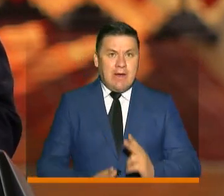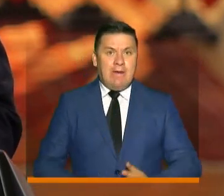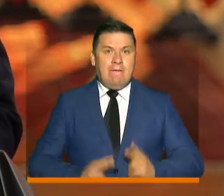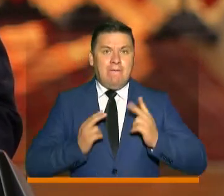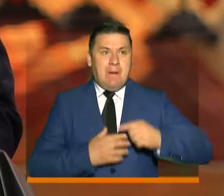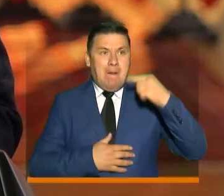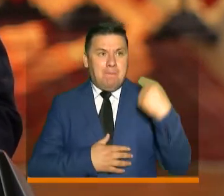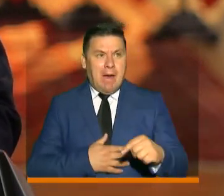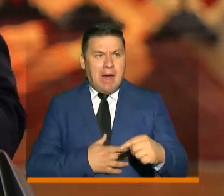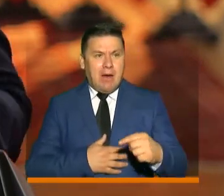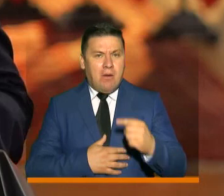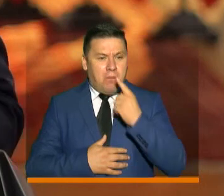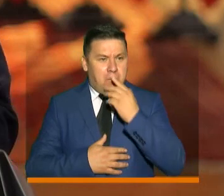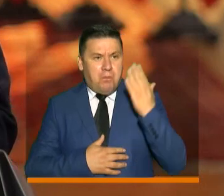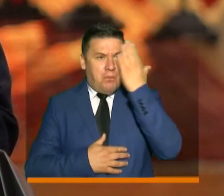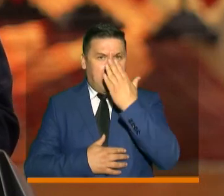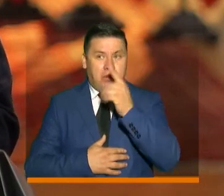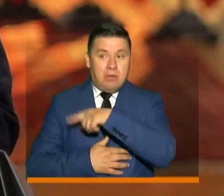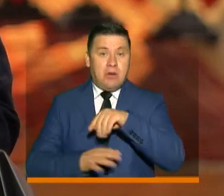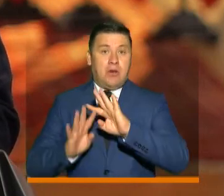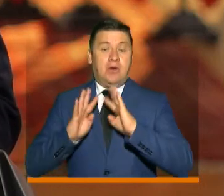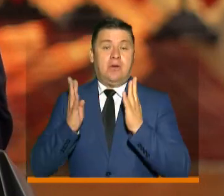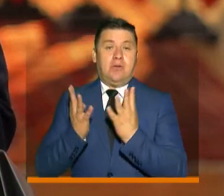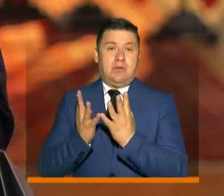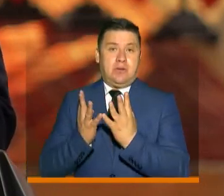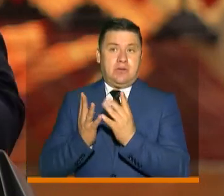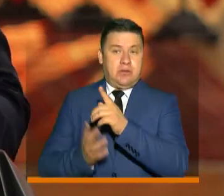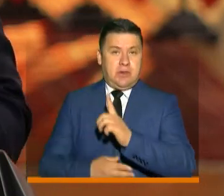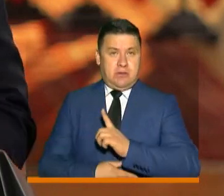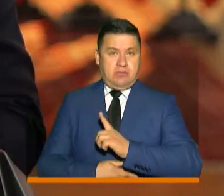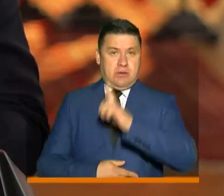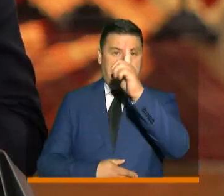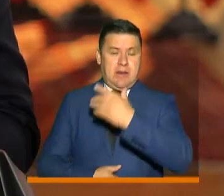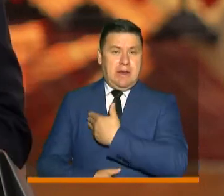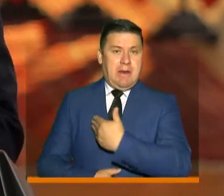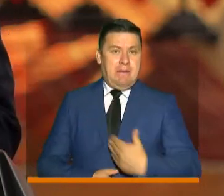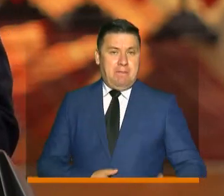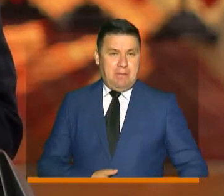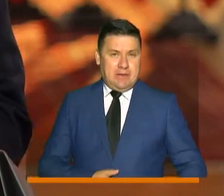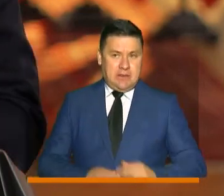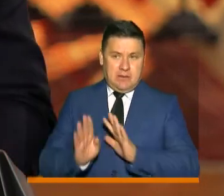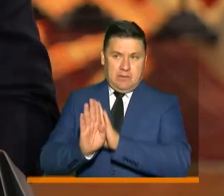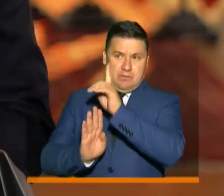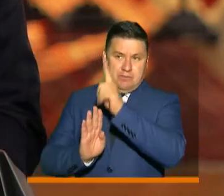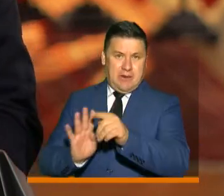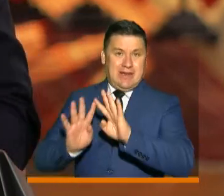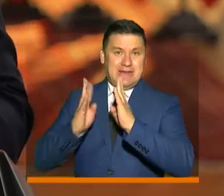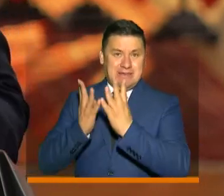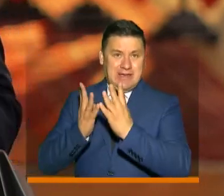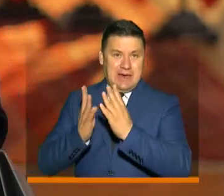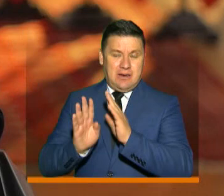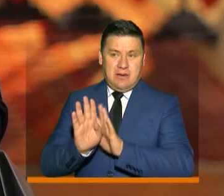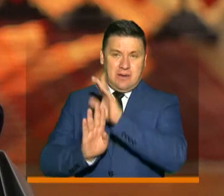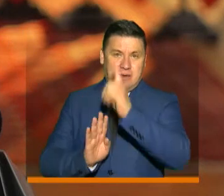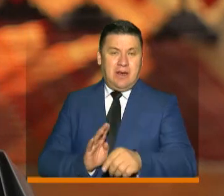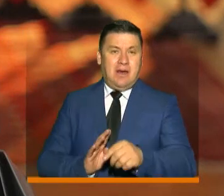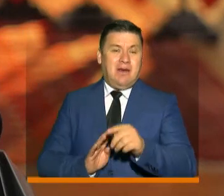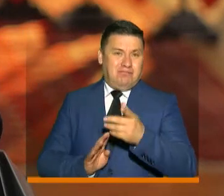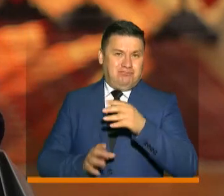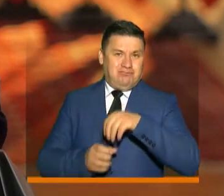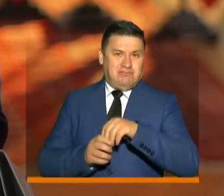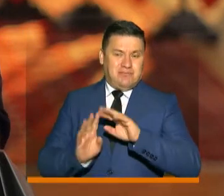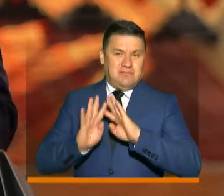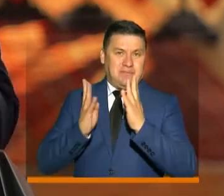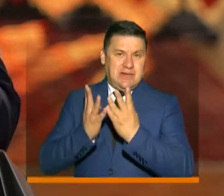vida el congreso con el liderazgo de los presidentes del senado y cámara lidió garcía y carlos